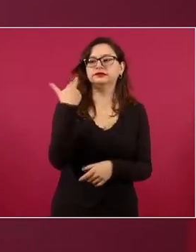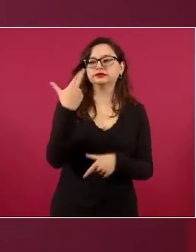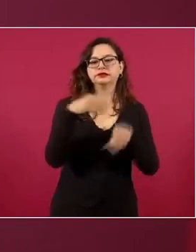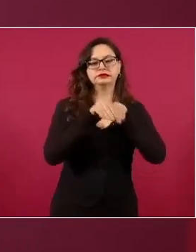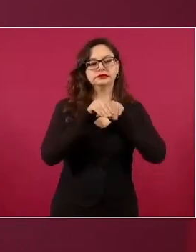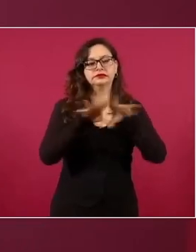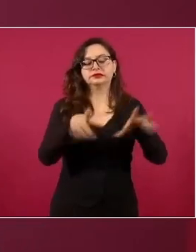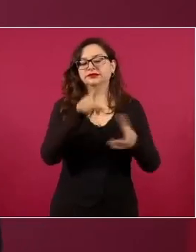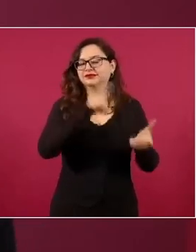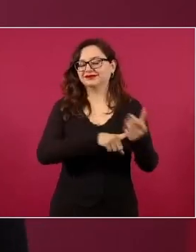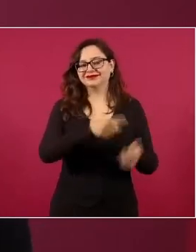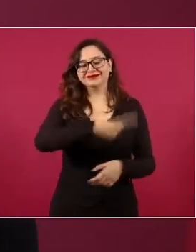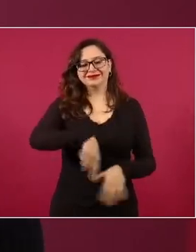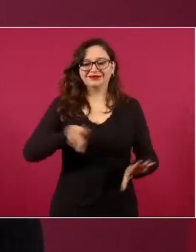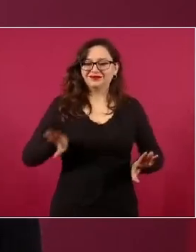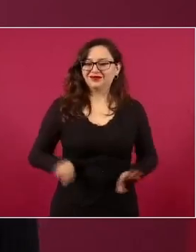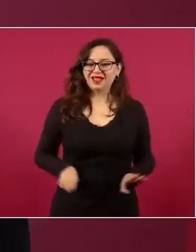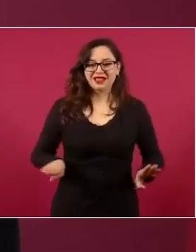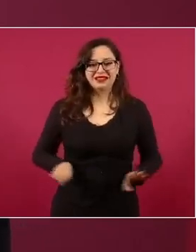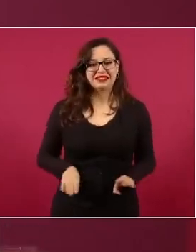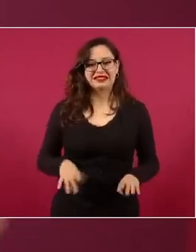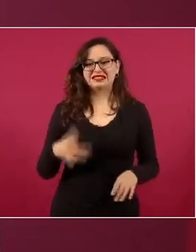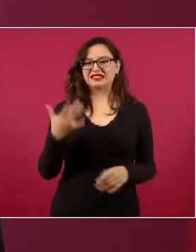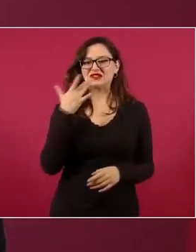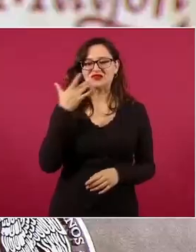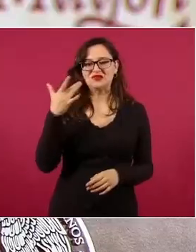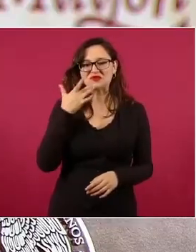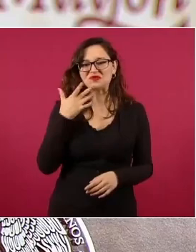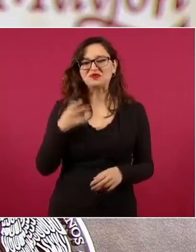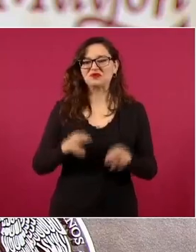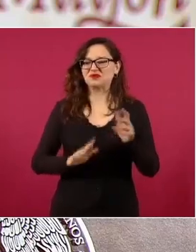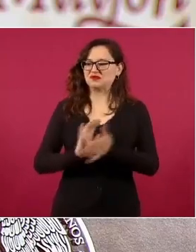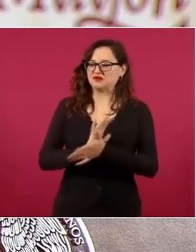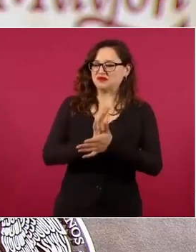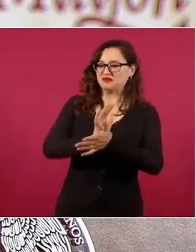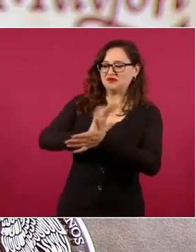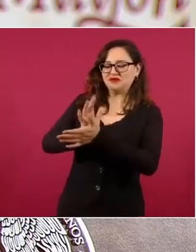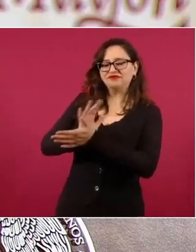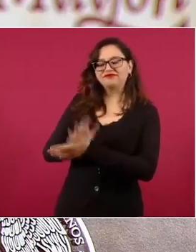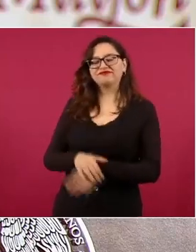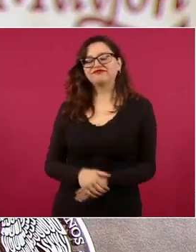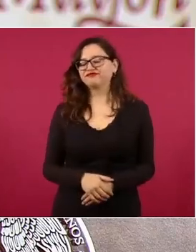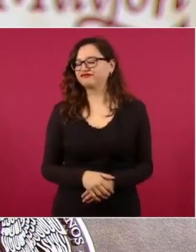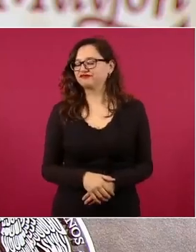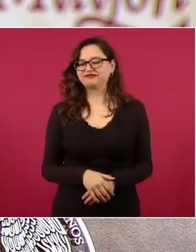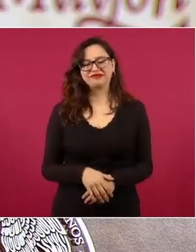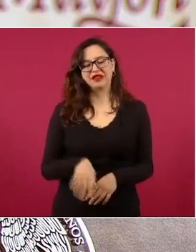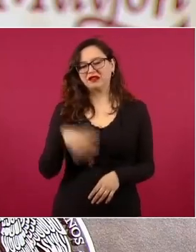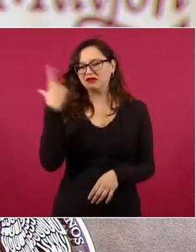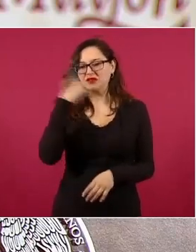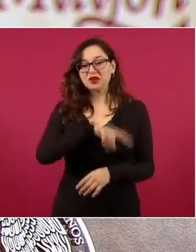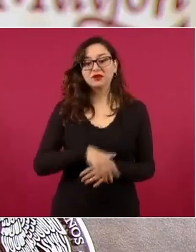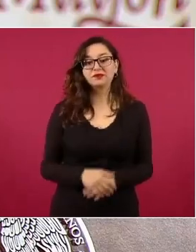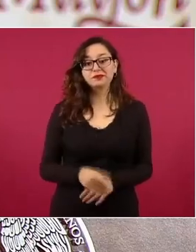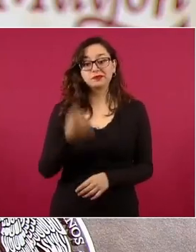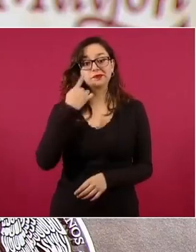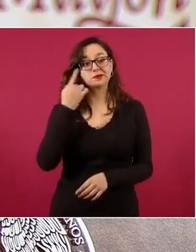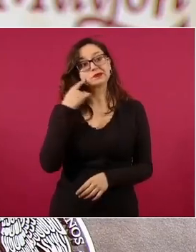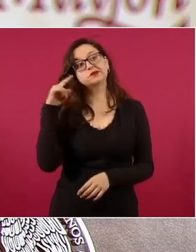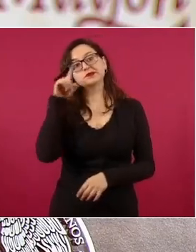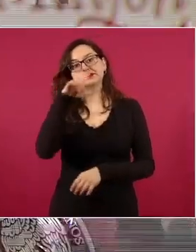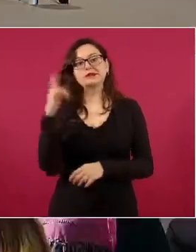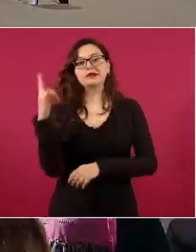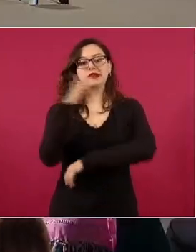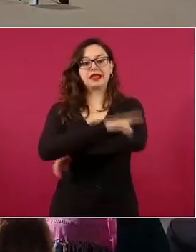internacional Felipe Ángeles es una obra sin precedentes en nuestro país. Pero la derecha está muy